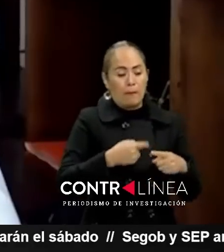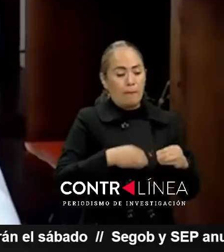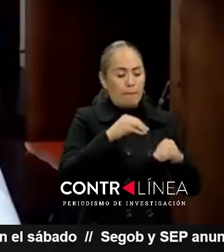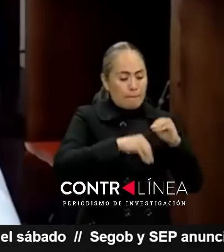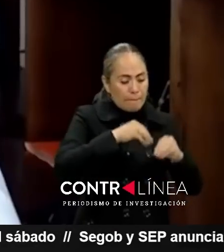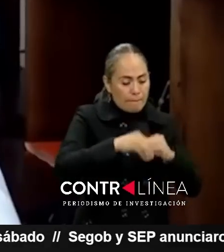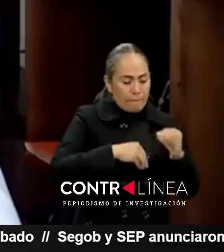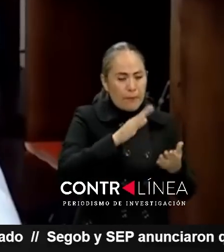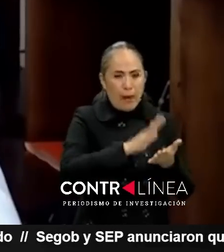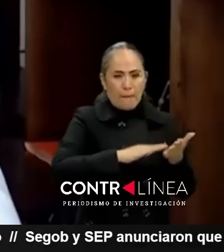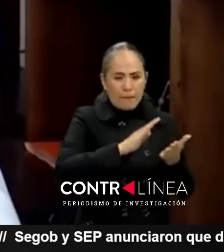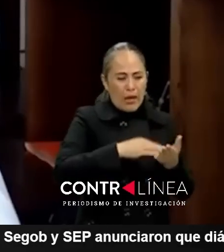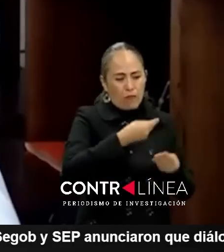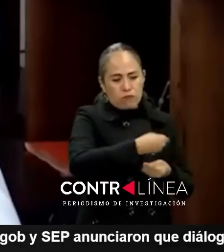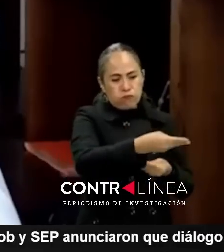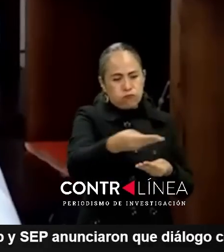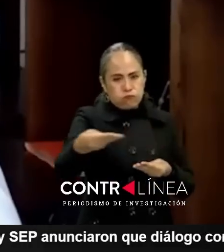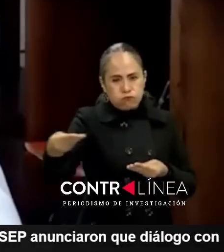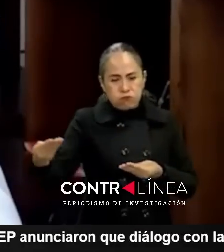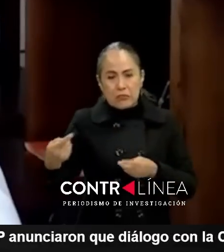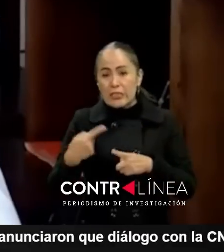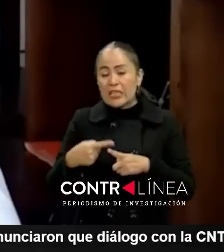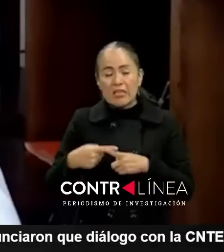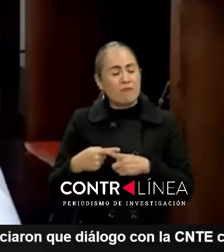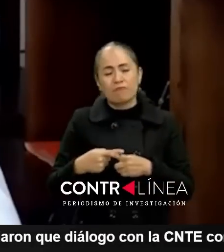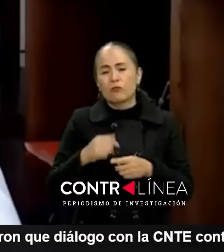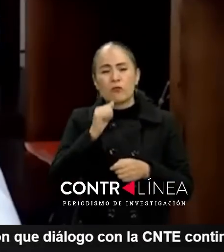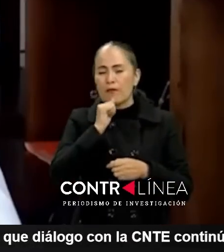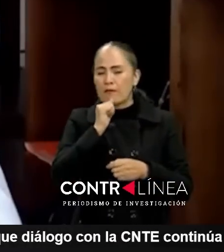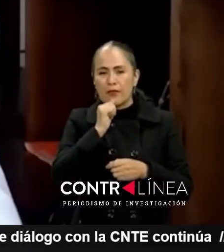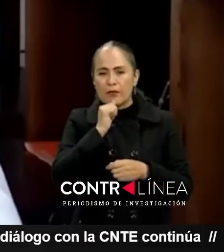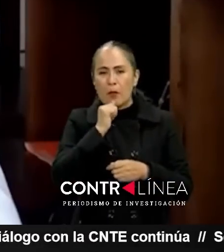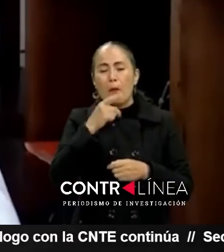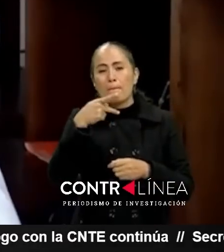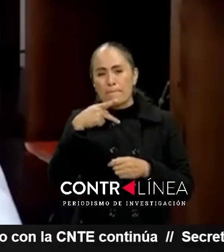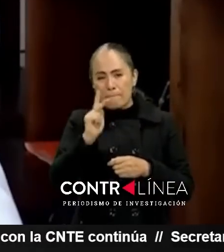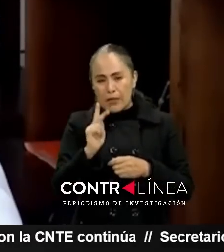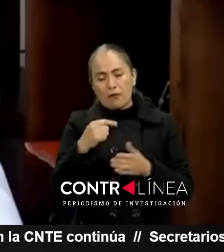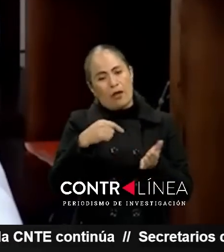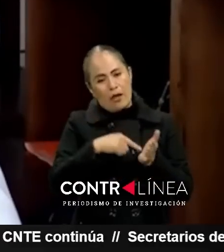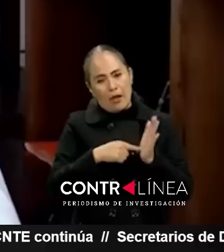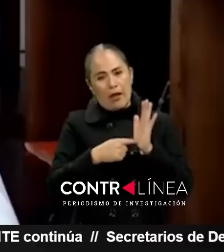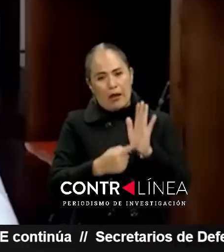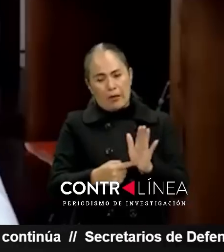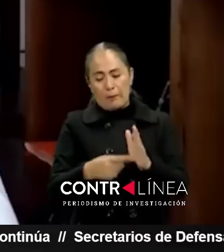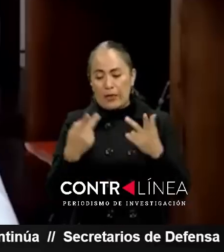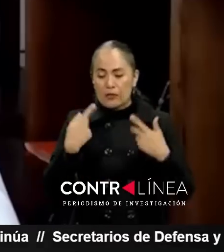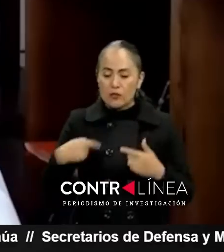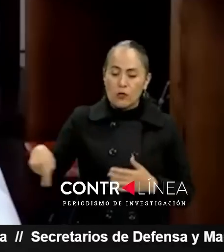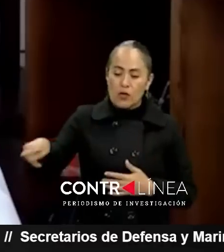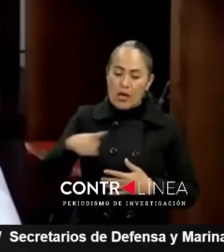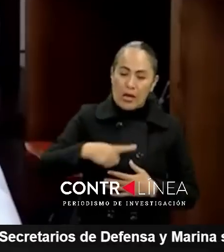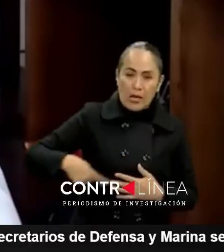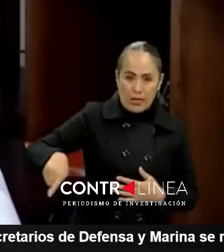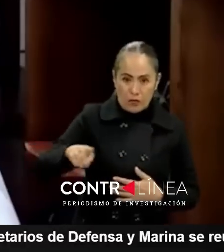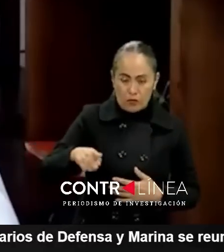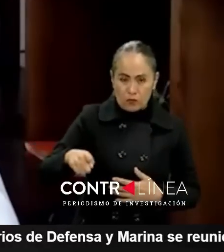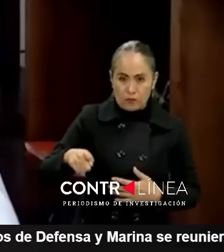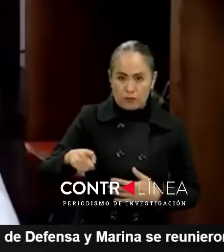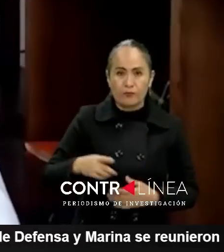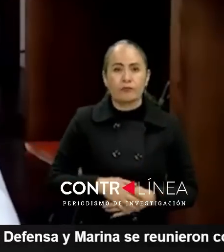los denominados acordeones, por lo que dirigir los efectos de esas medidas precisamente a los sujetos de derecho que se